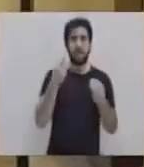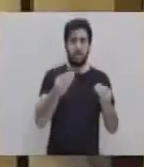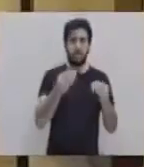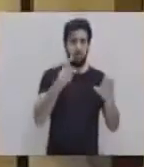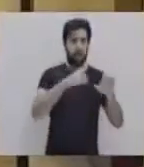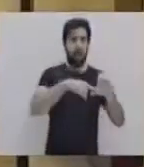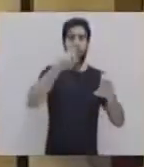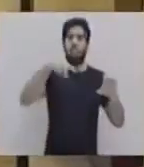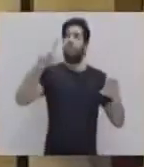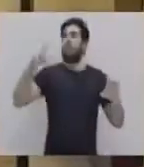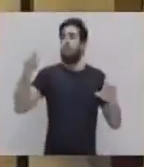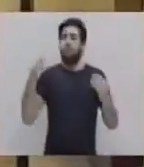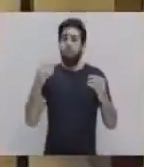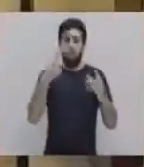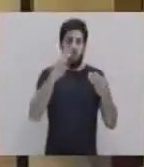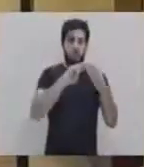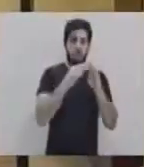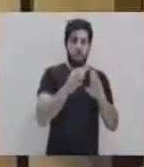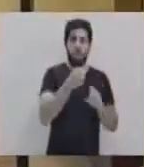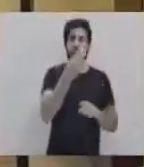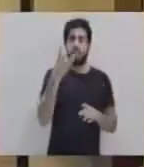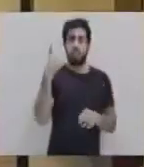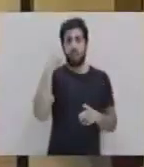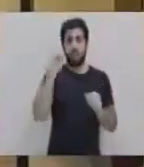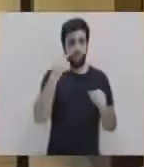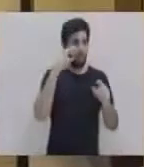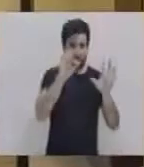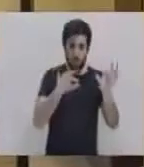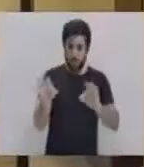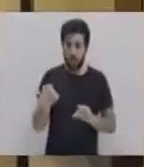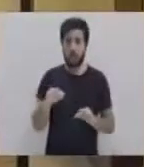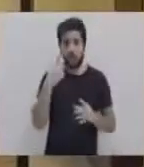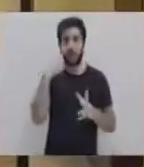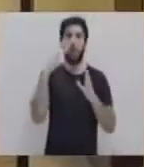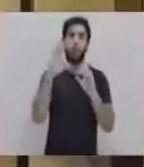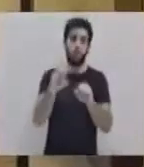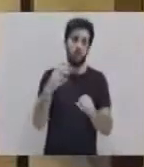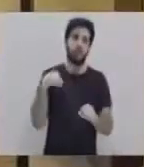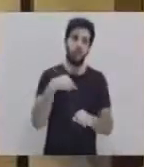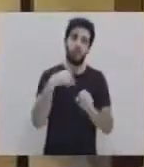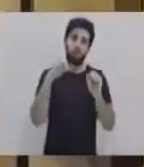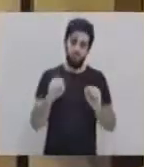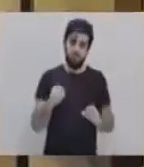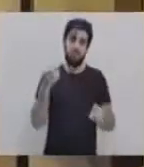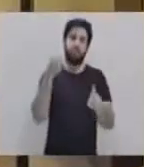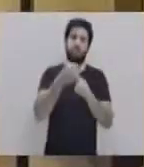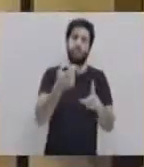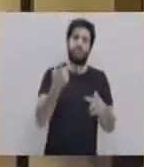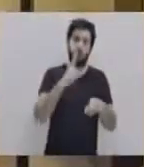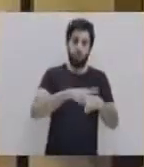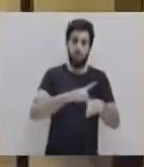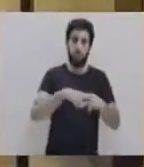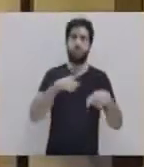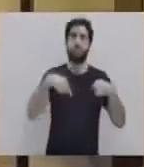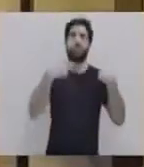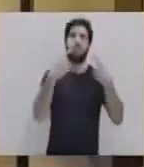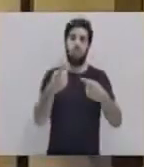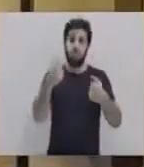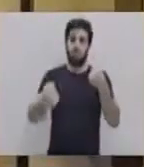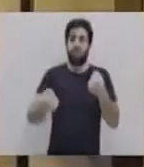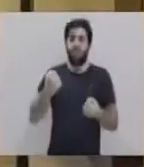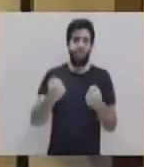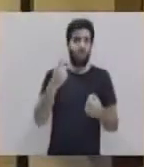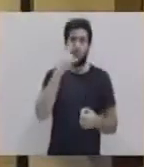datos estadísticos, ¿verdad? Que al final de cuentas, pues, nos sirvan para pues también tomar en cuenta todo lo que nos puede llegar a afectar en algún momento, ¿verdad? Usted